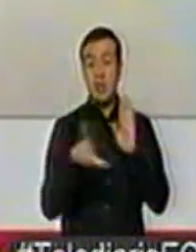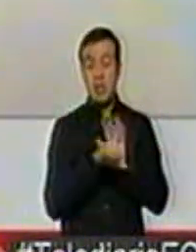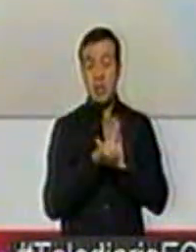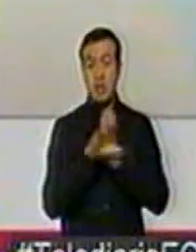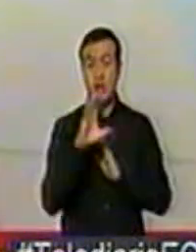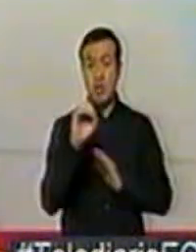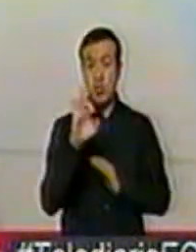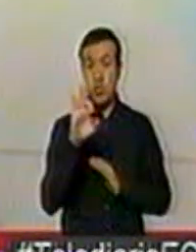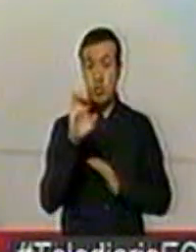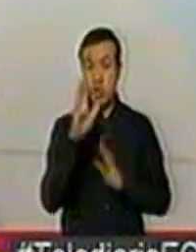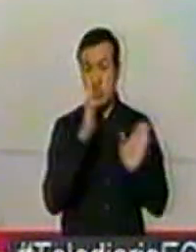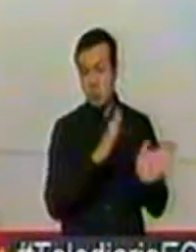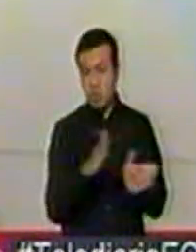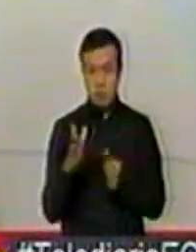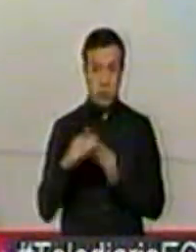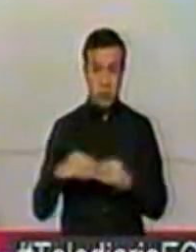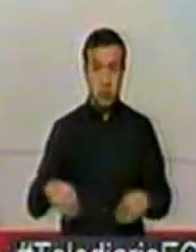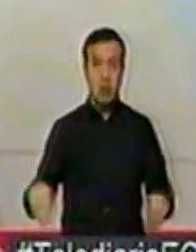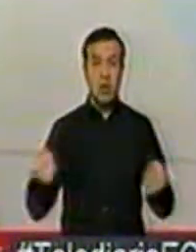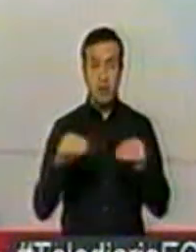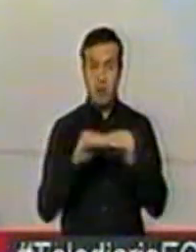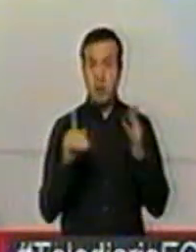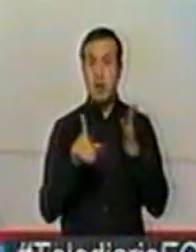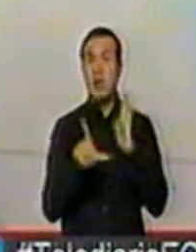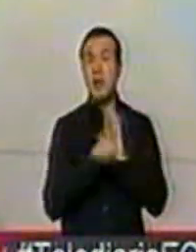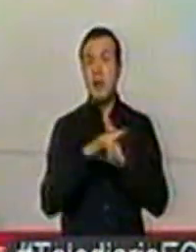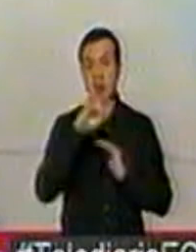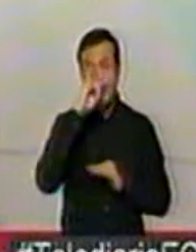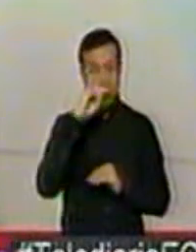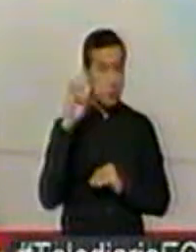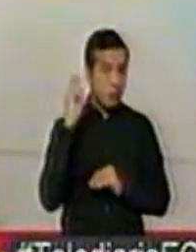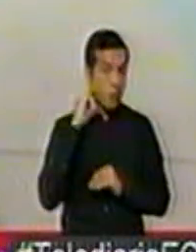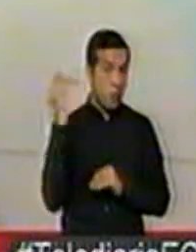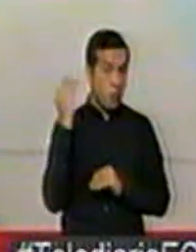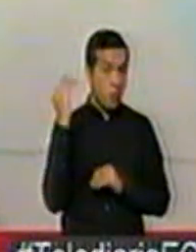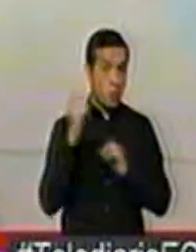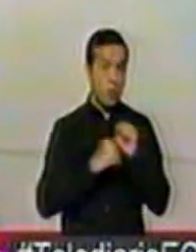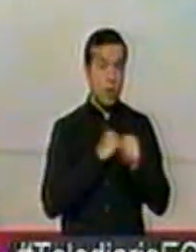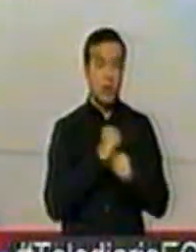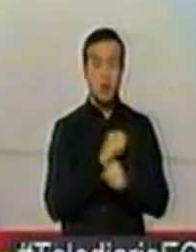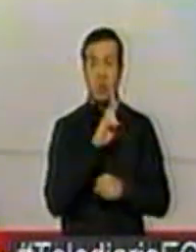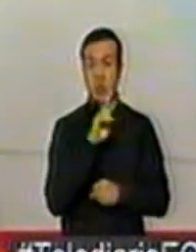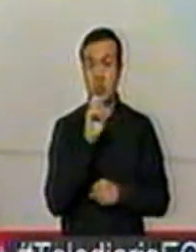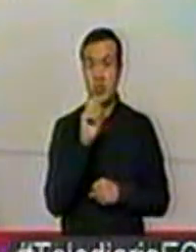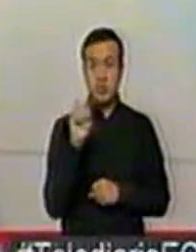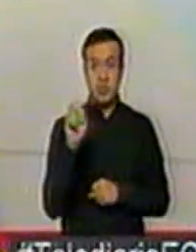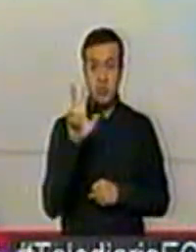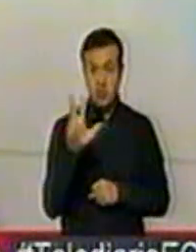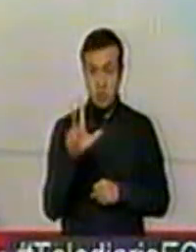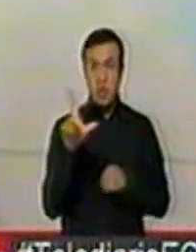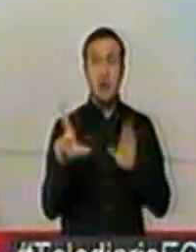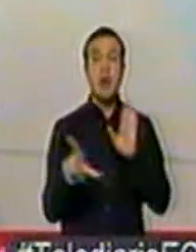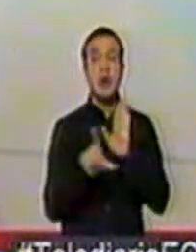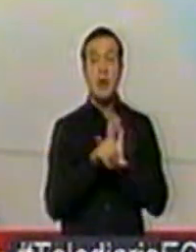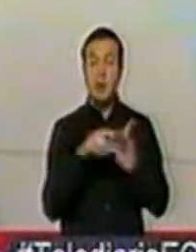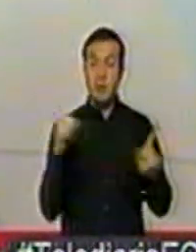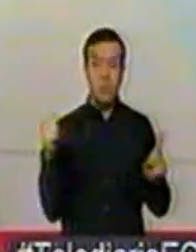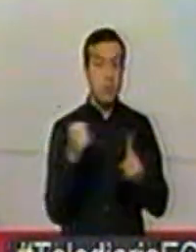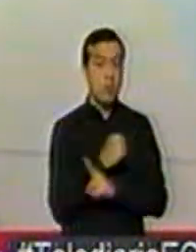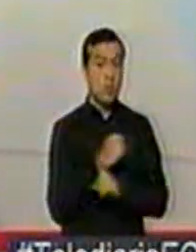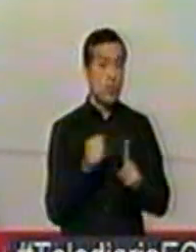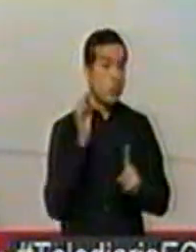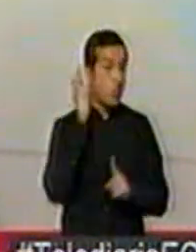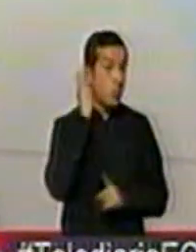Código de Ordenamiento Territorial. Tenemos el Código de la Niñez y Adolescencia desde el año 2003. Tenemos la Ley de Erradicación de la Violencia contra